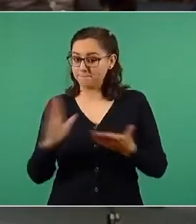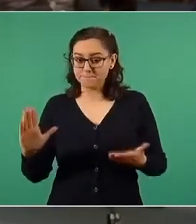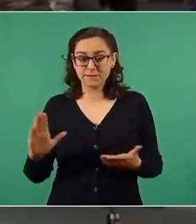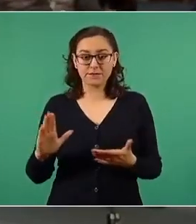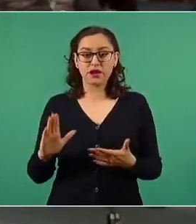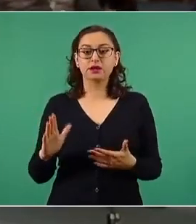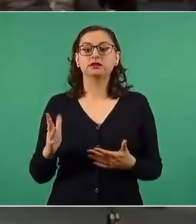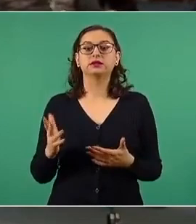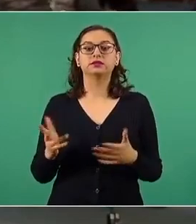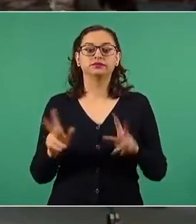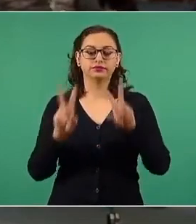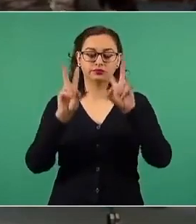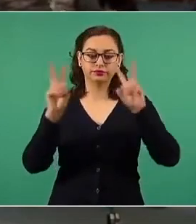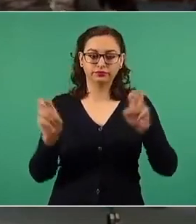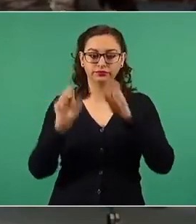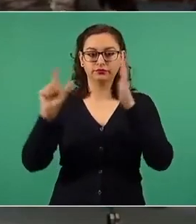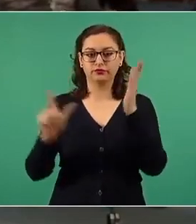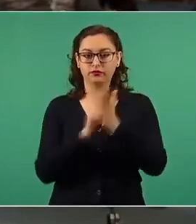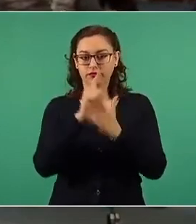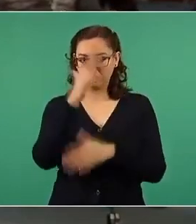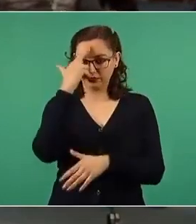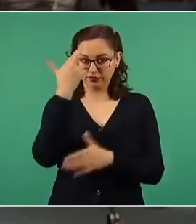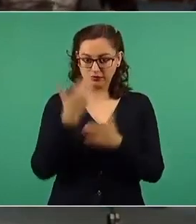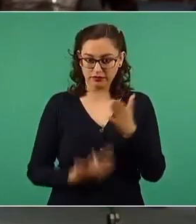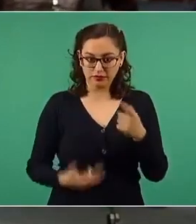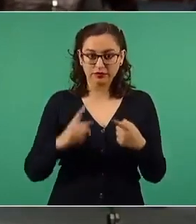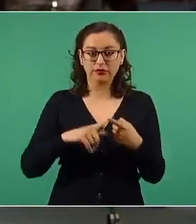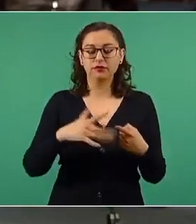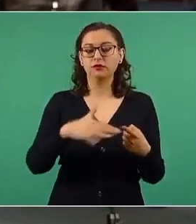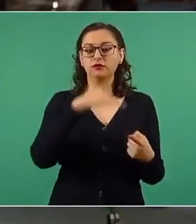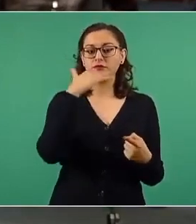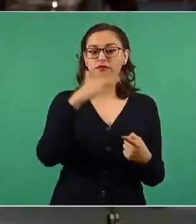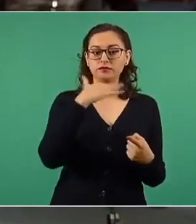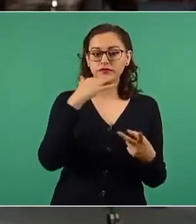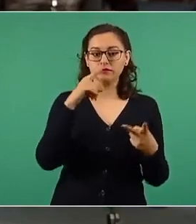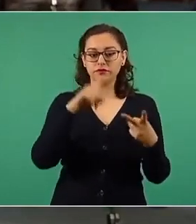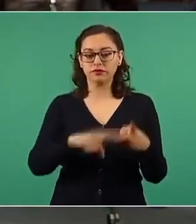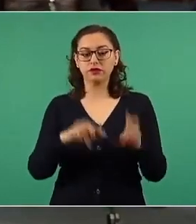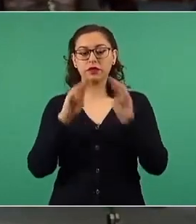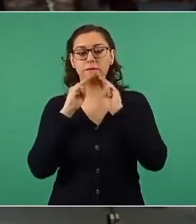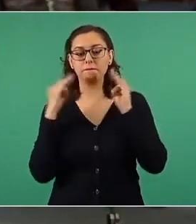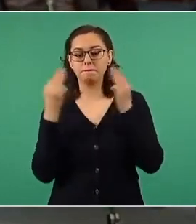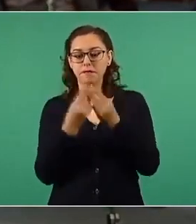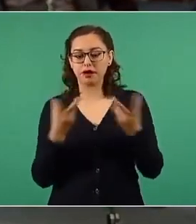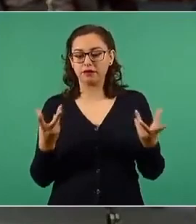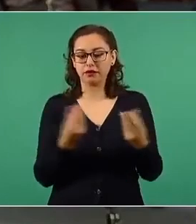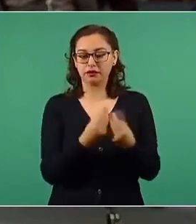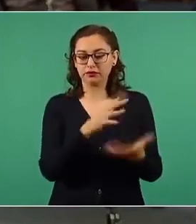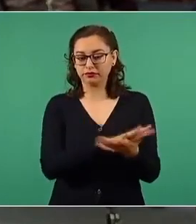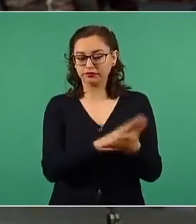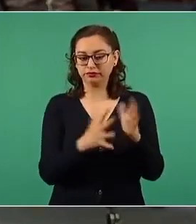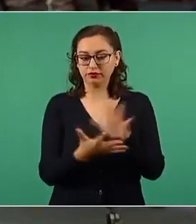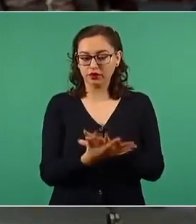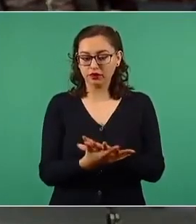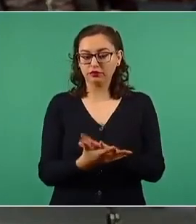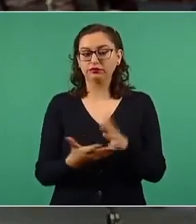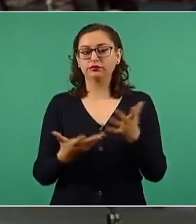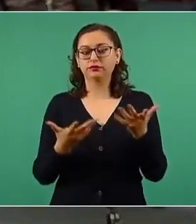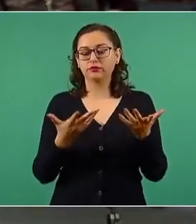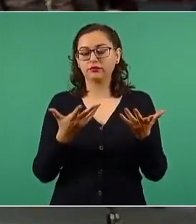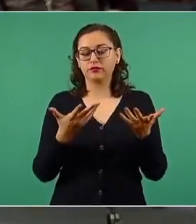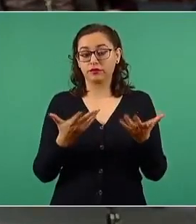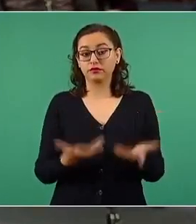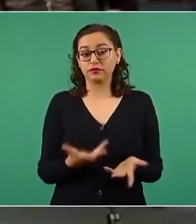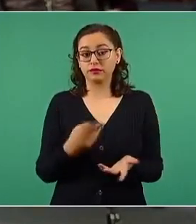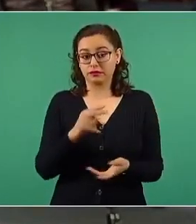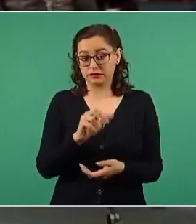de corrupción, de los delitos de connivencia entre el gobierno y el crimen organizado, concretamente el narcotráfico, que